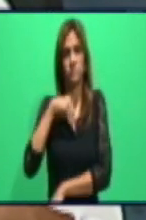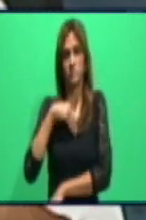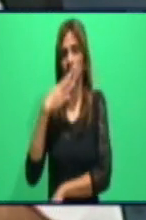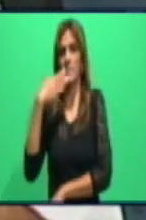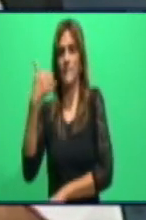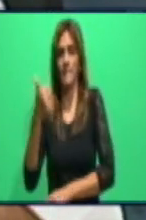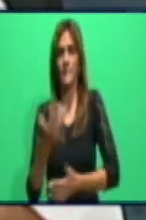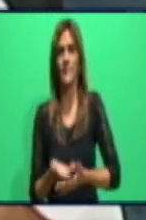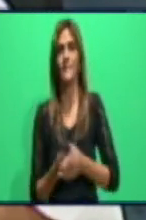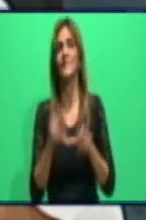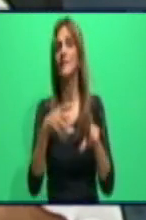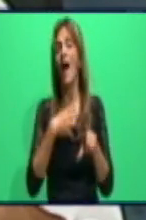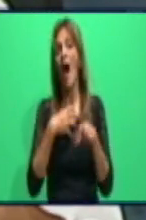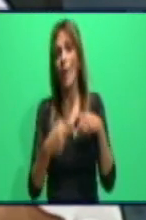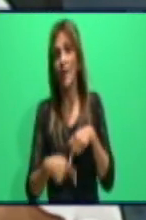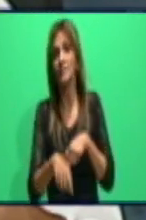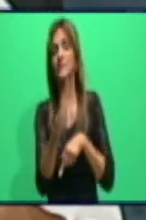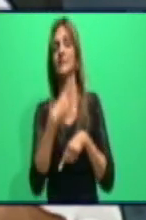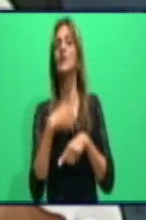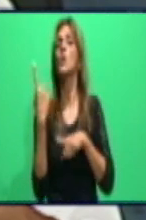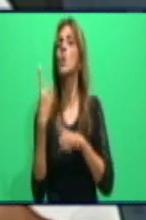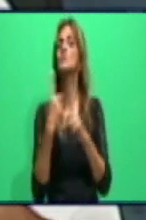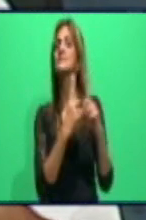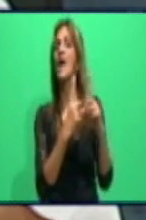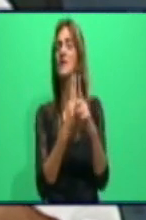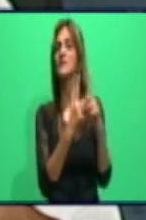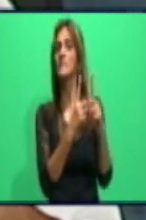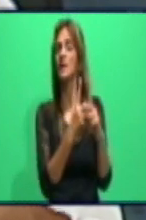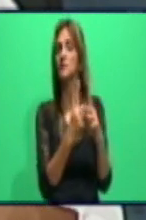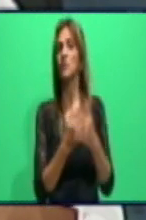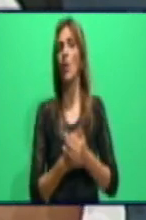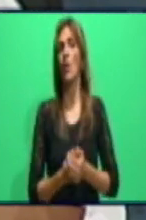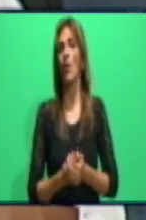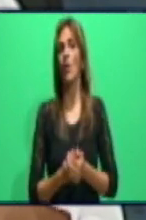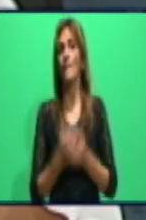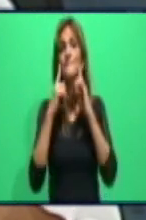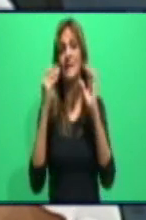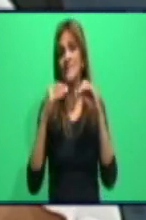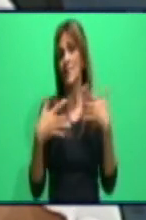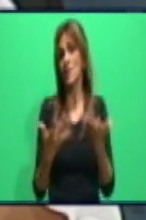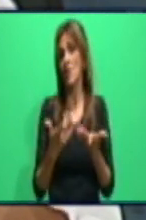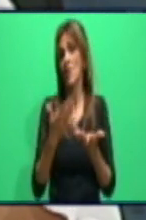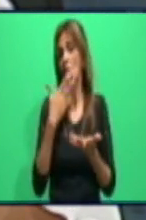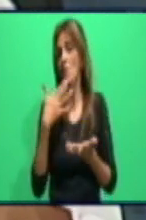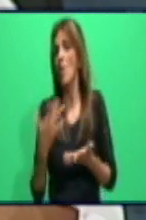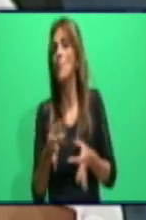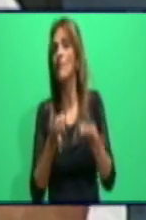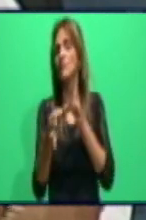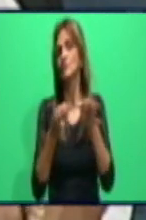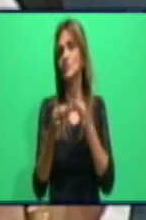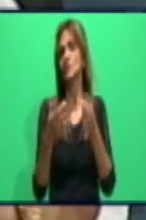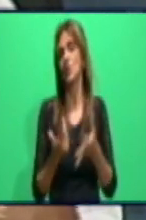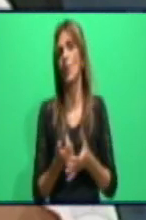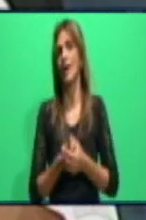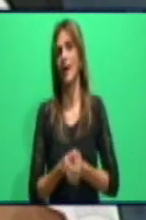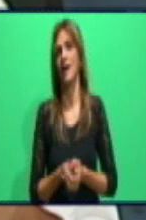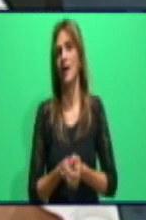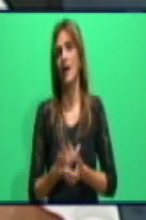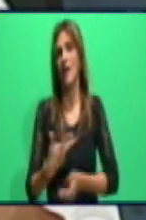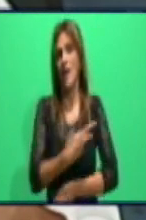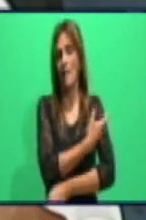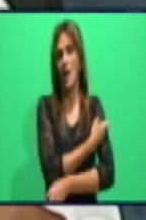a partir de ahora aún así los pacientes que enfermen de kobe no van a los centros de aislamiento que